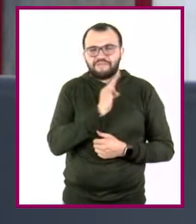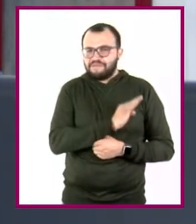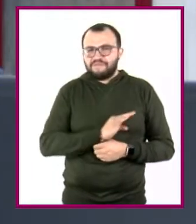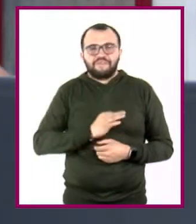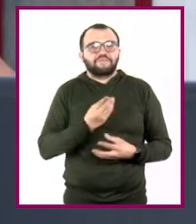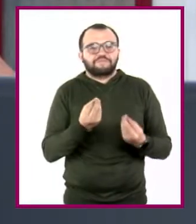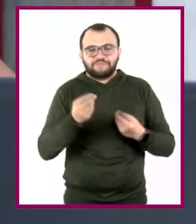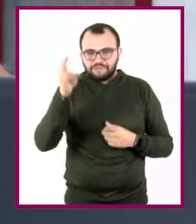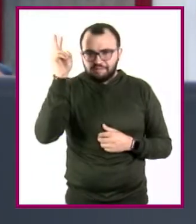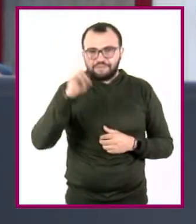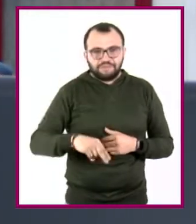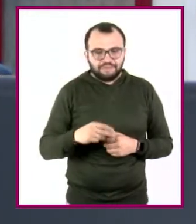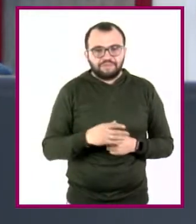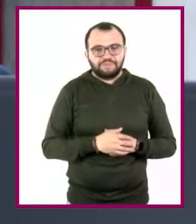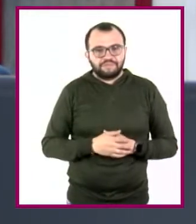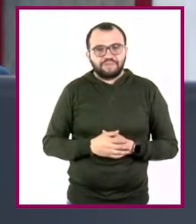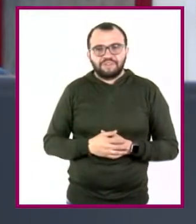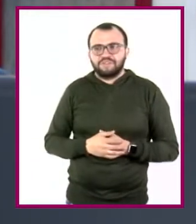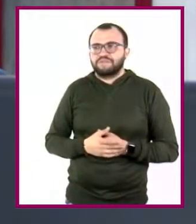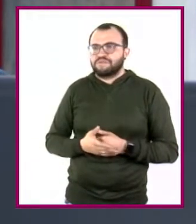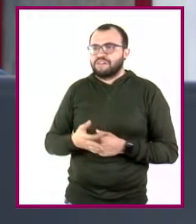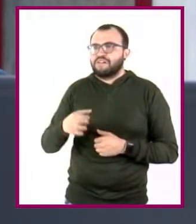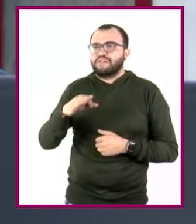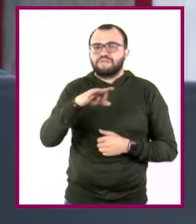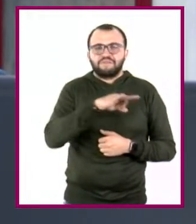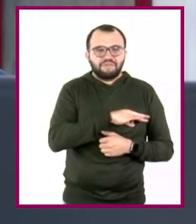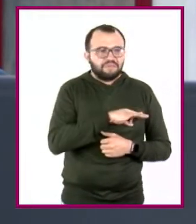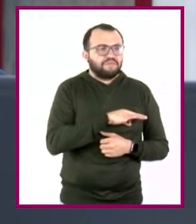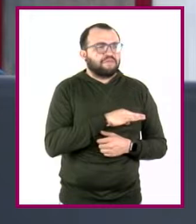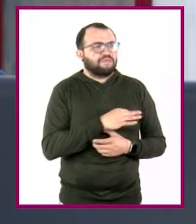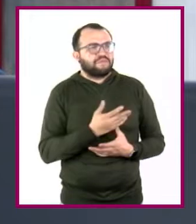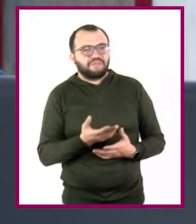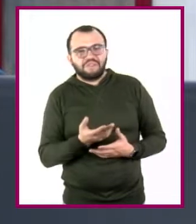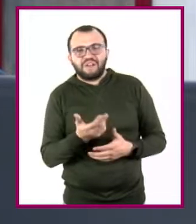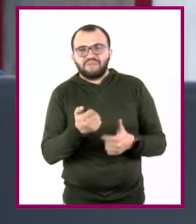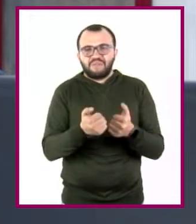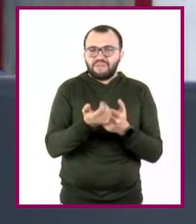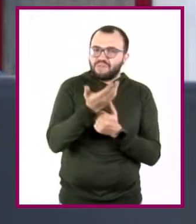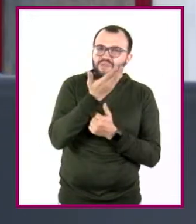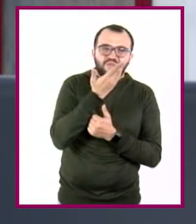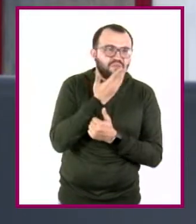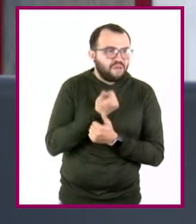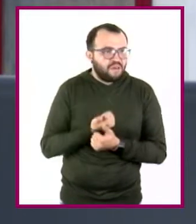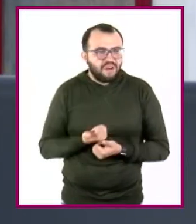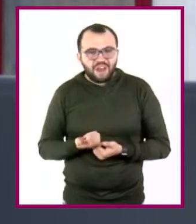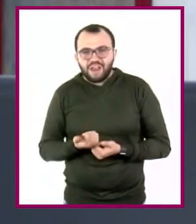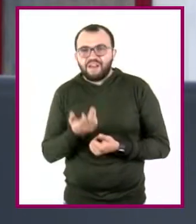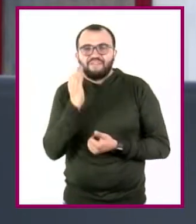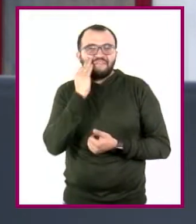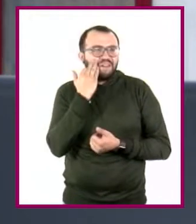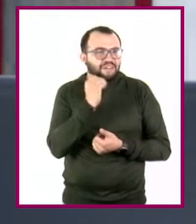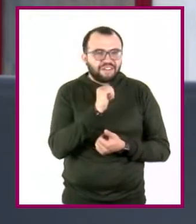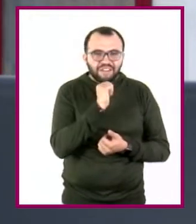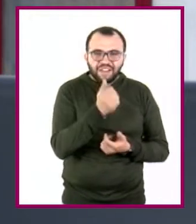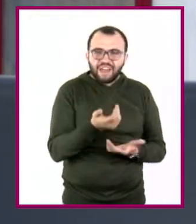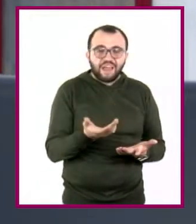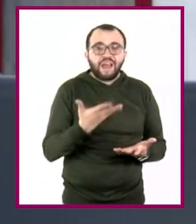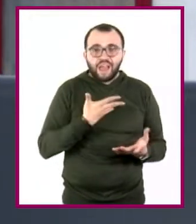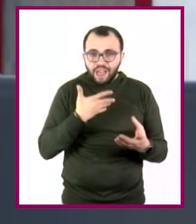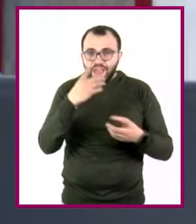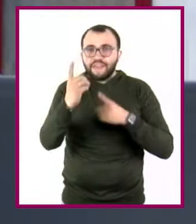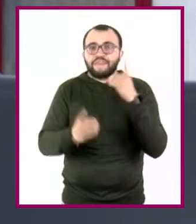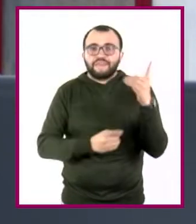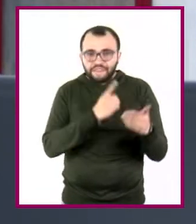felices de verdad. Sin Facebook o esas cosas, ni videojuegos. Hacíamos deporte y